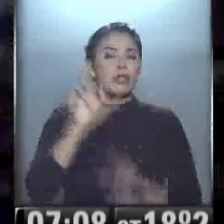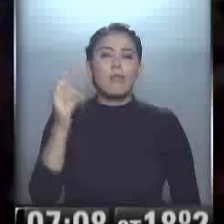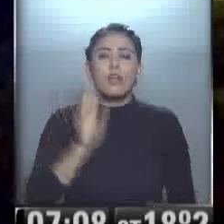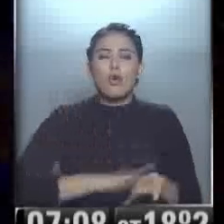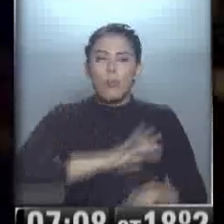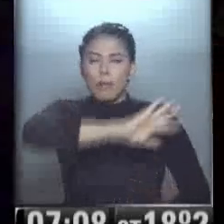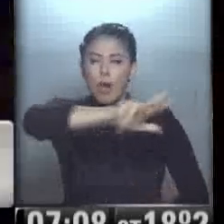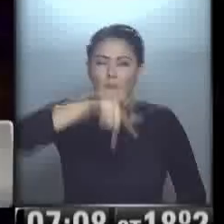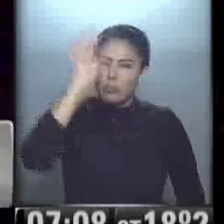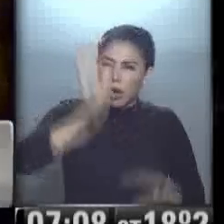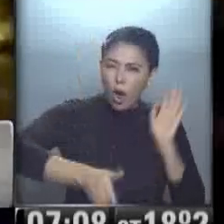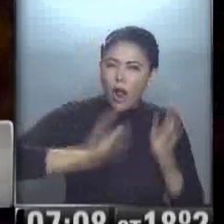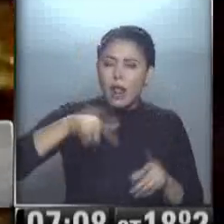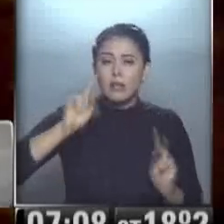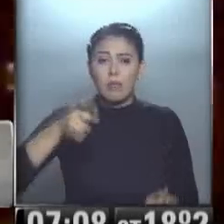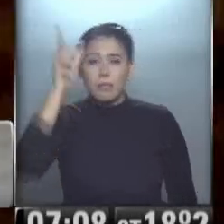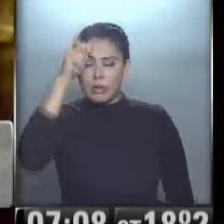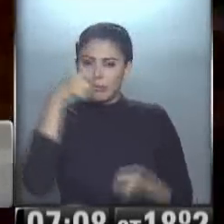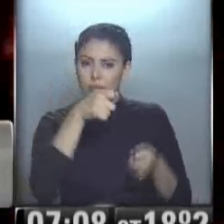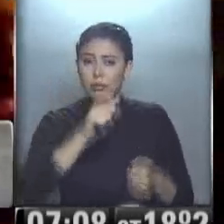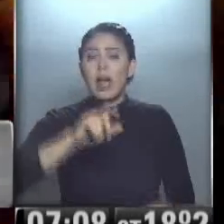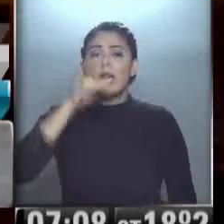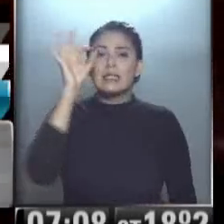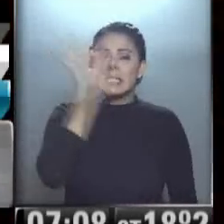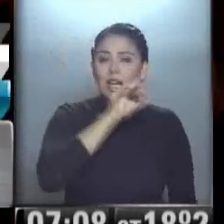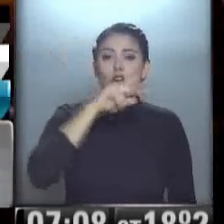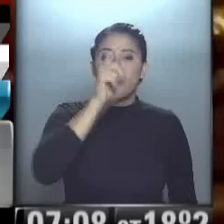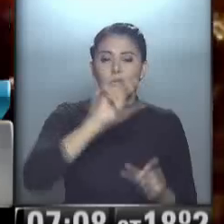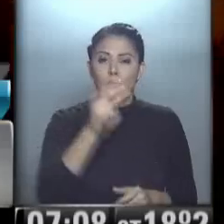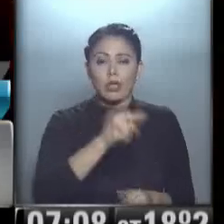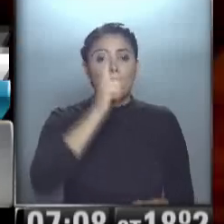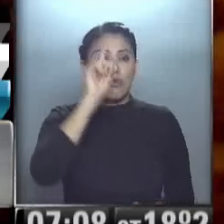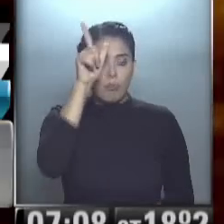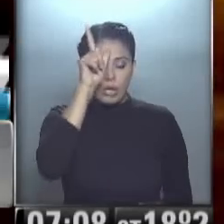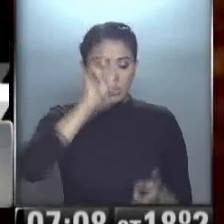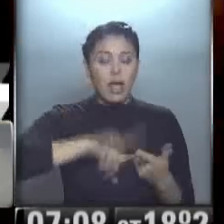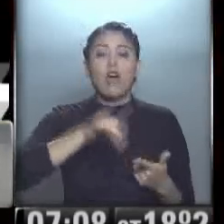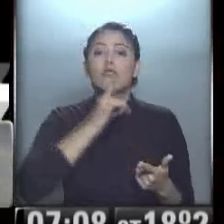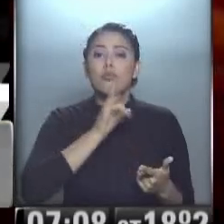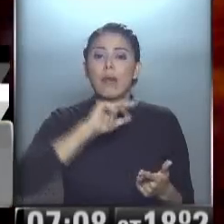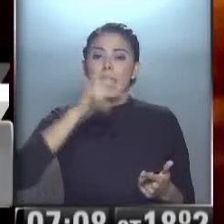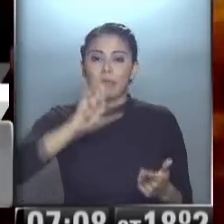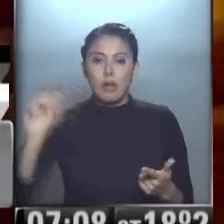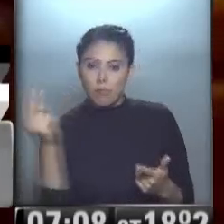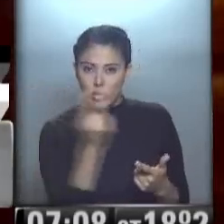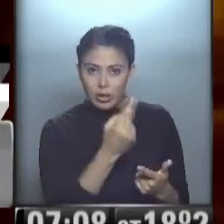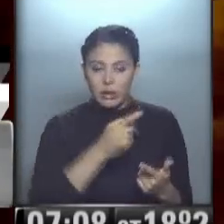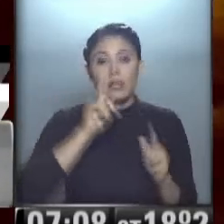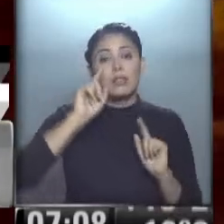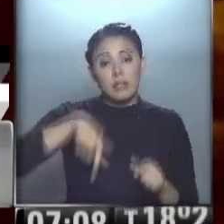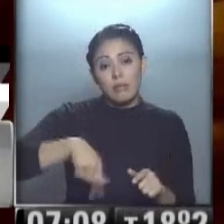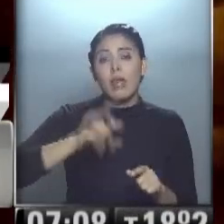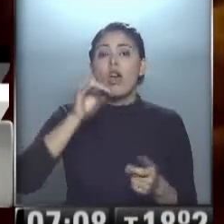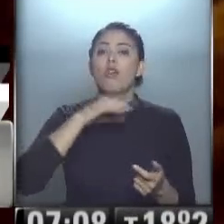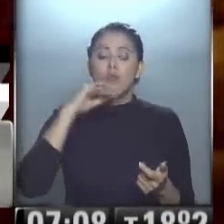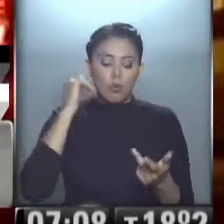de la extorsión policial dos personas murieron en Chaco entre ellos un policía en tucumán fueron tres las víctimas fatales que se suman a la de